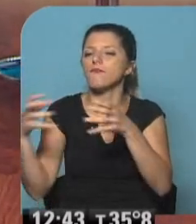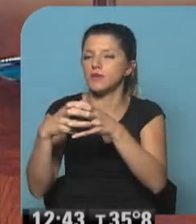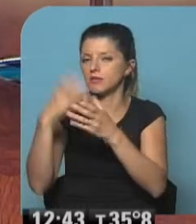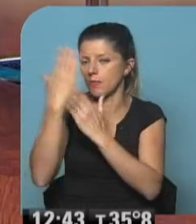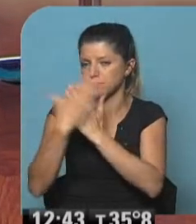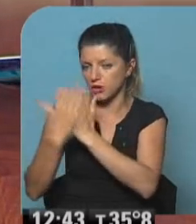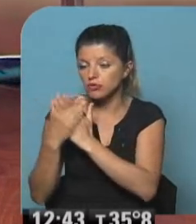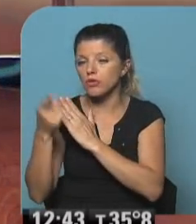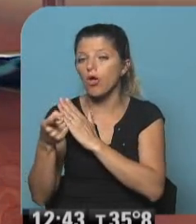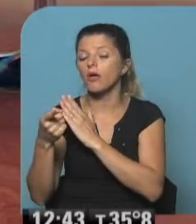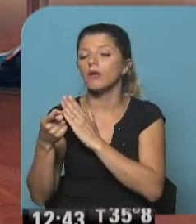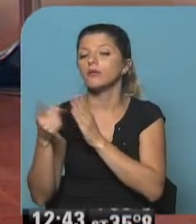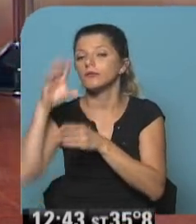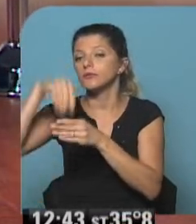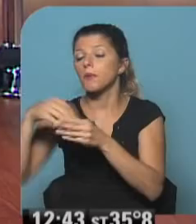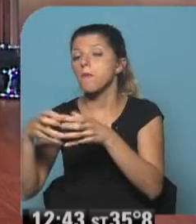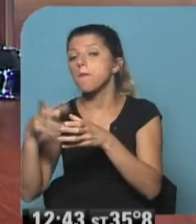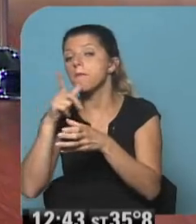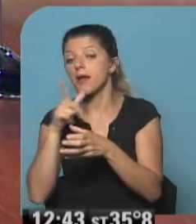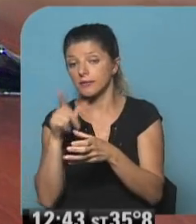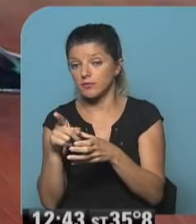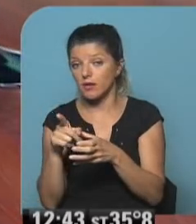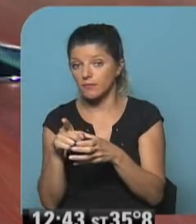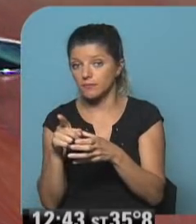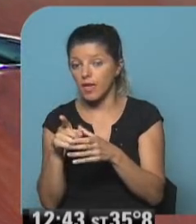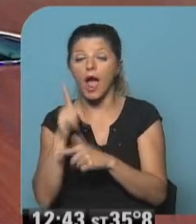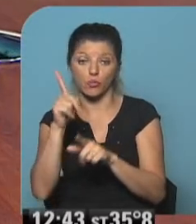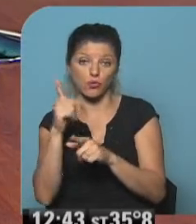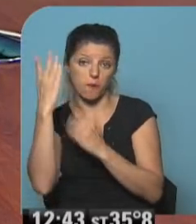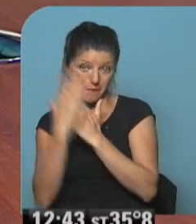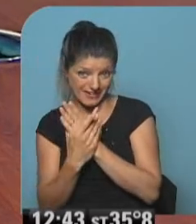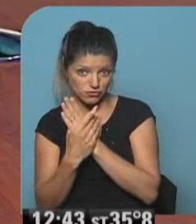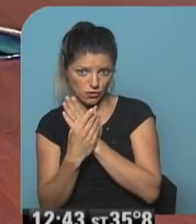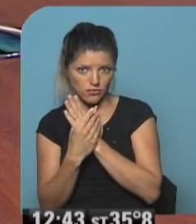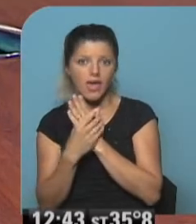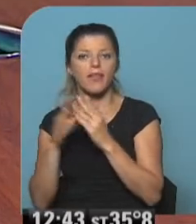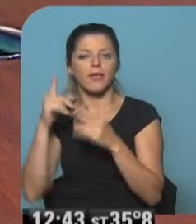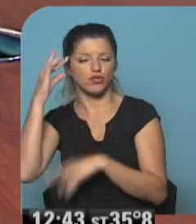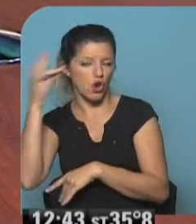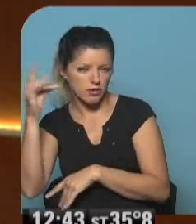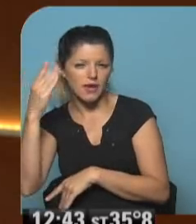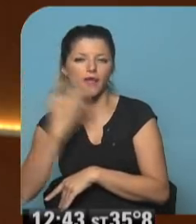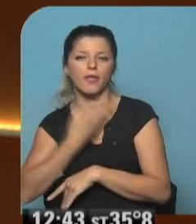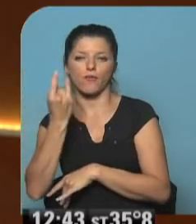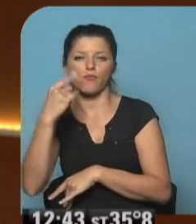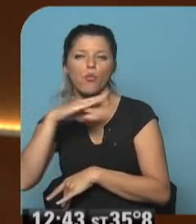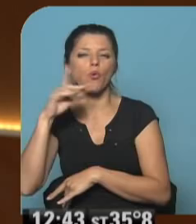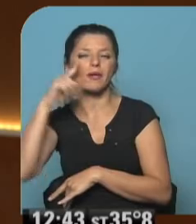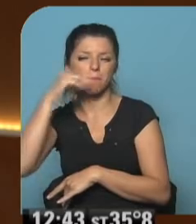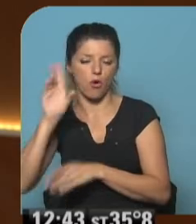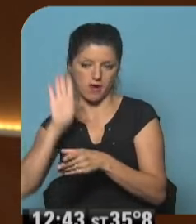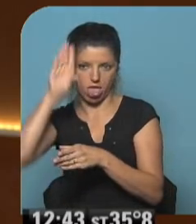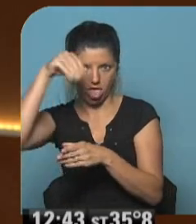se rumorea de que podría haber la incorporación de figuras fujimoristas en el gabinete. La impresión que uno tiene desde lejos es que